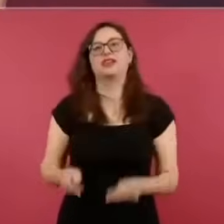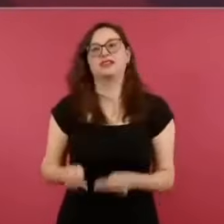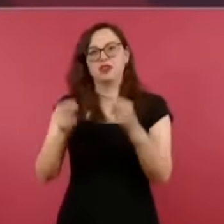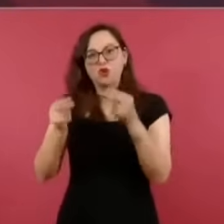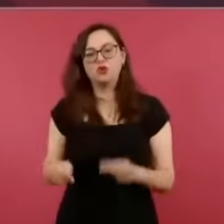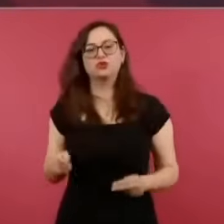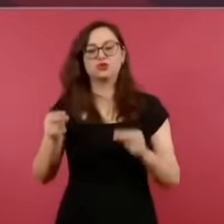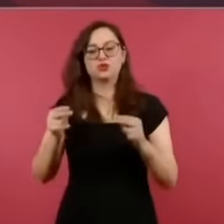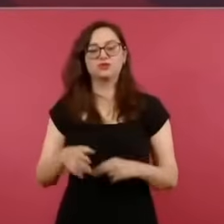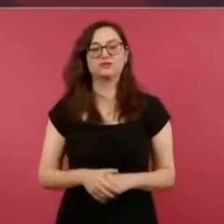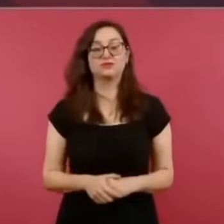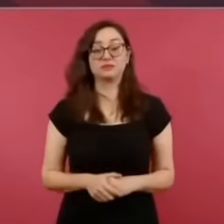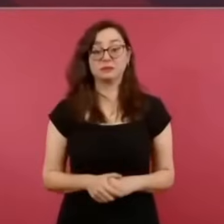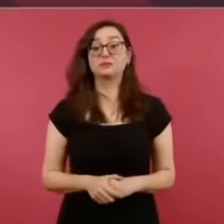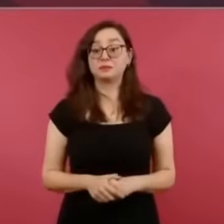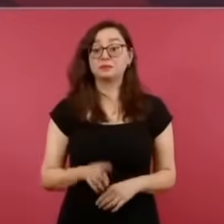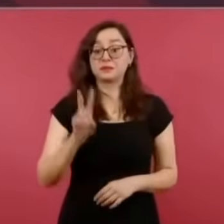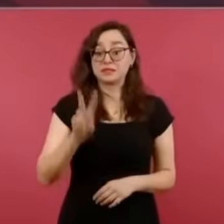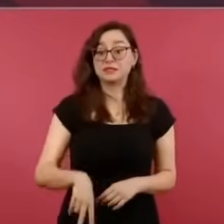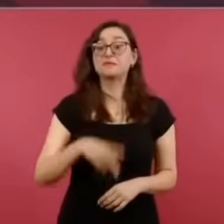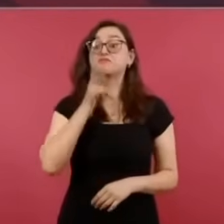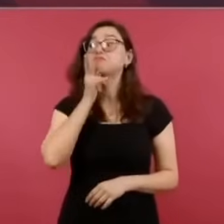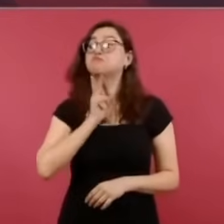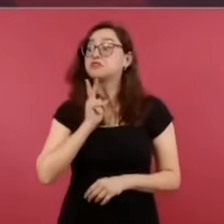Pues estos corruptos